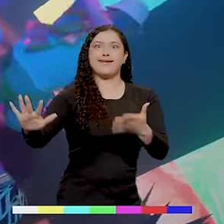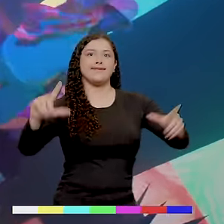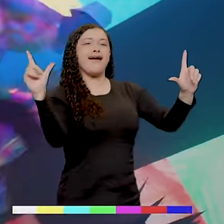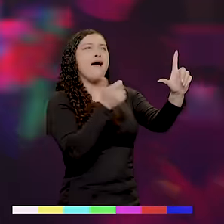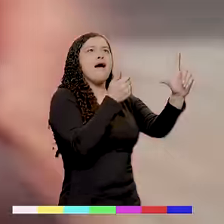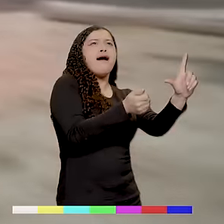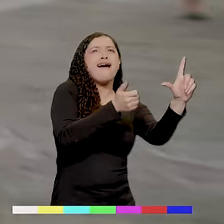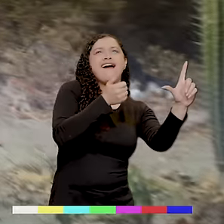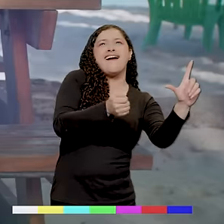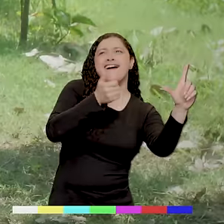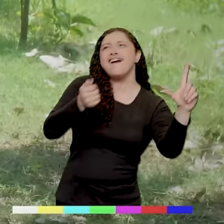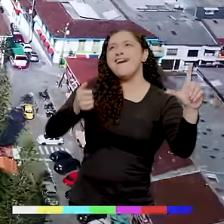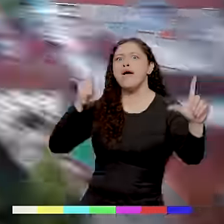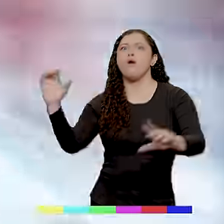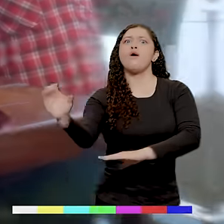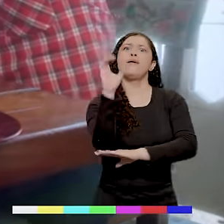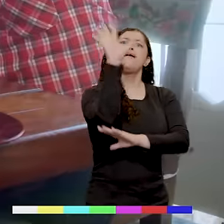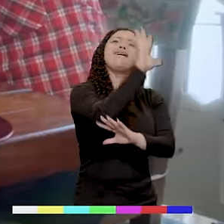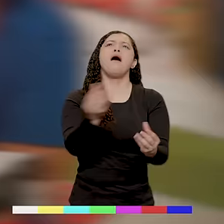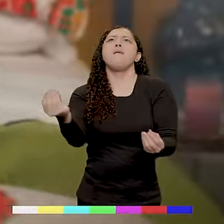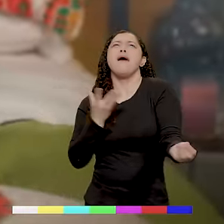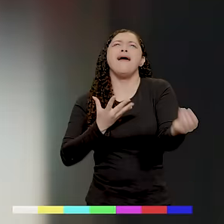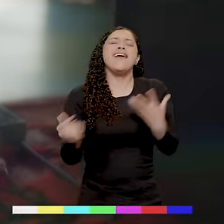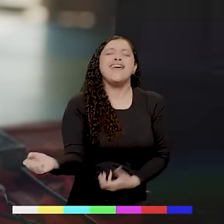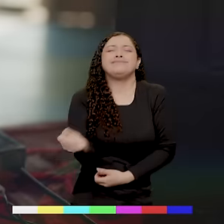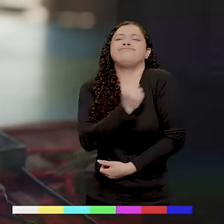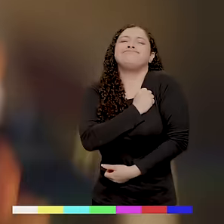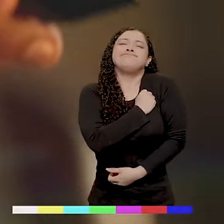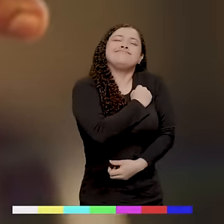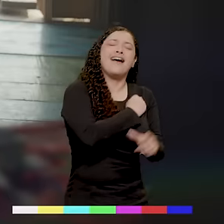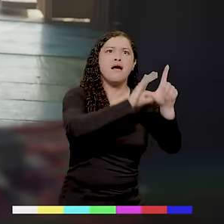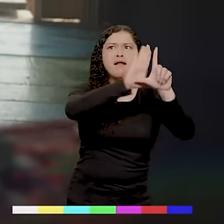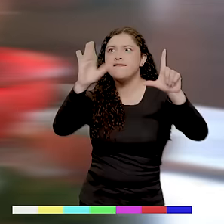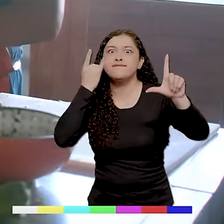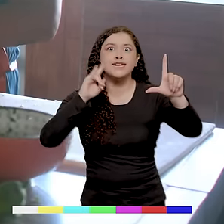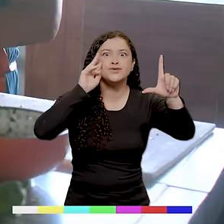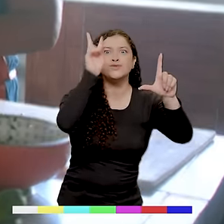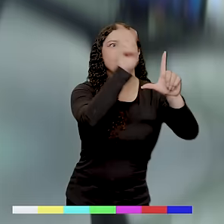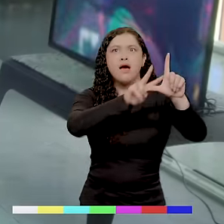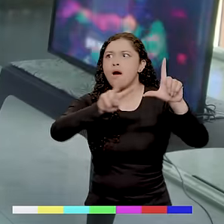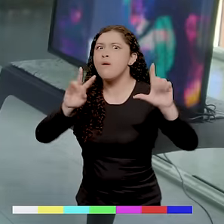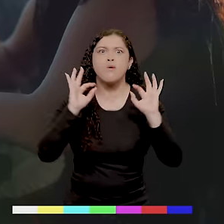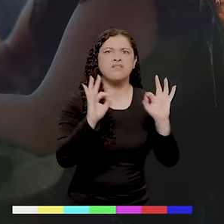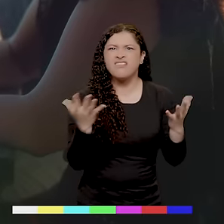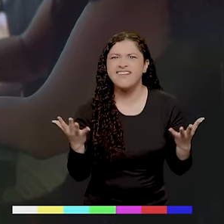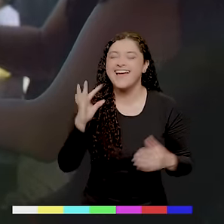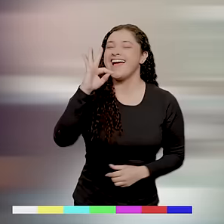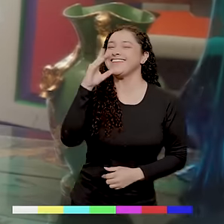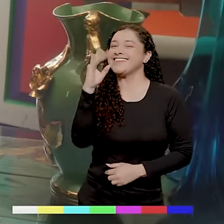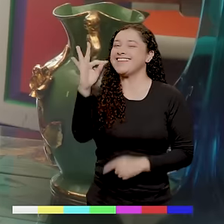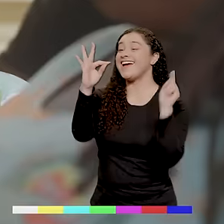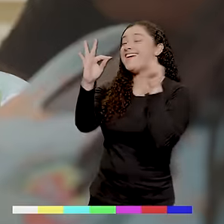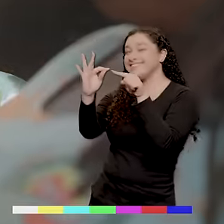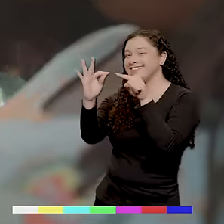de TV. Tus canales colombianos preferidos, la mejor calidad de audio y video que has querido. Solo podrás verlos si